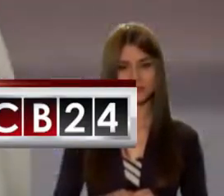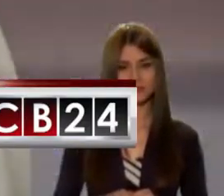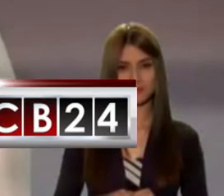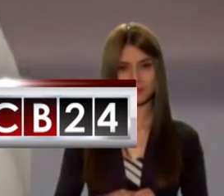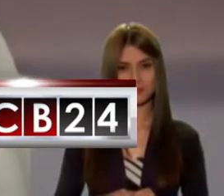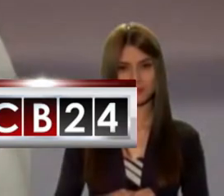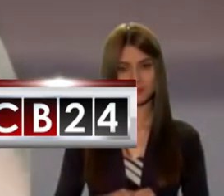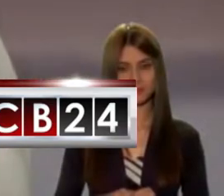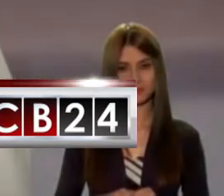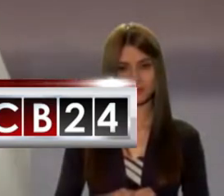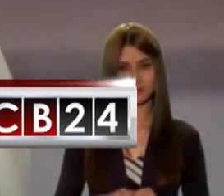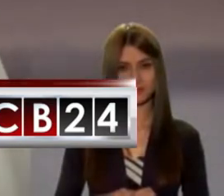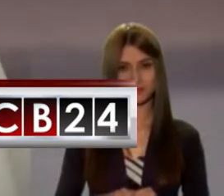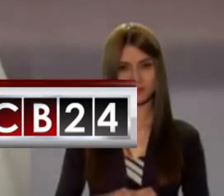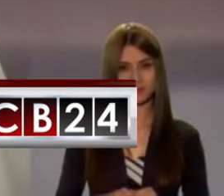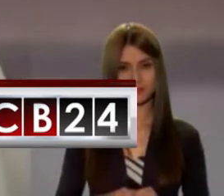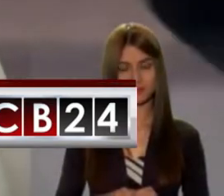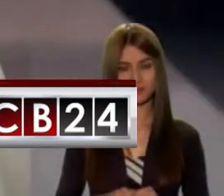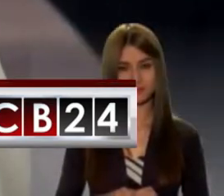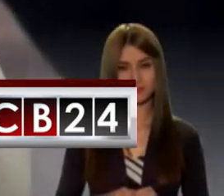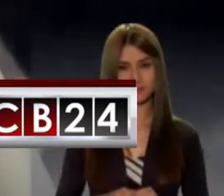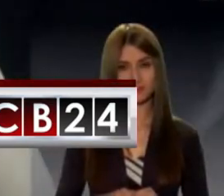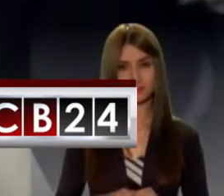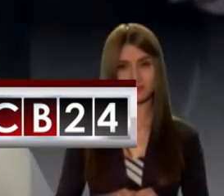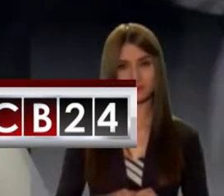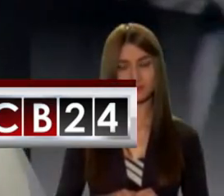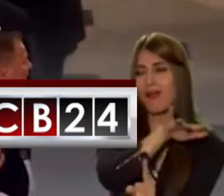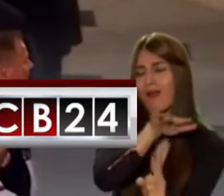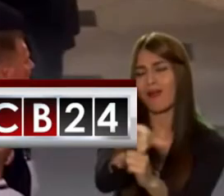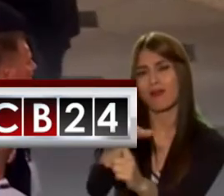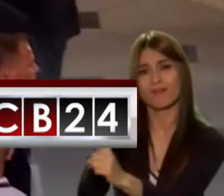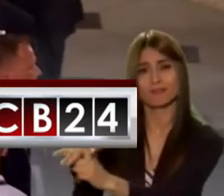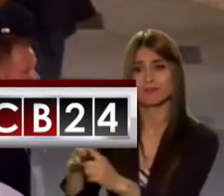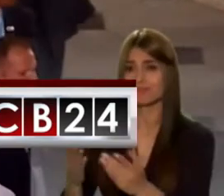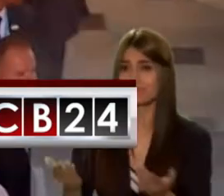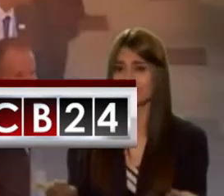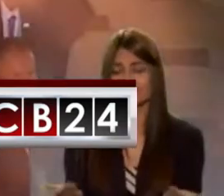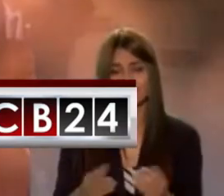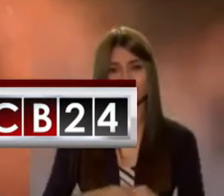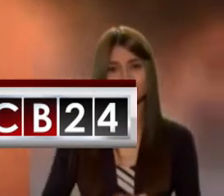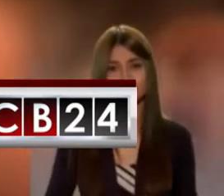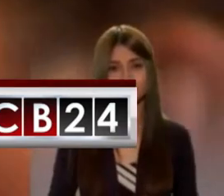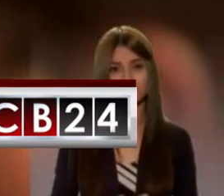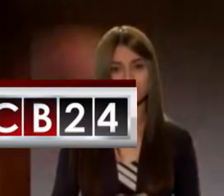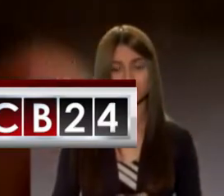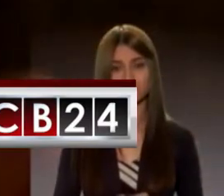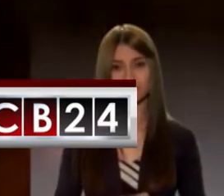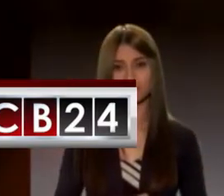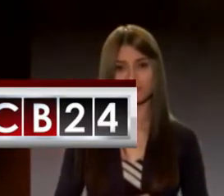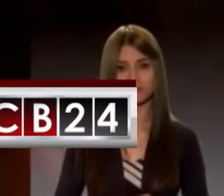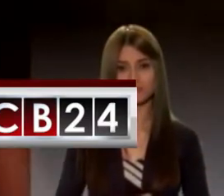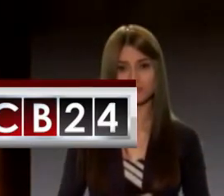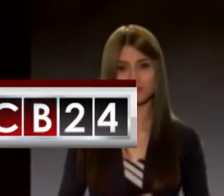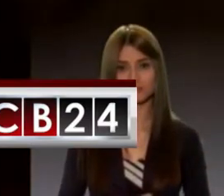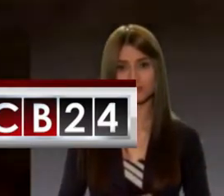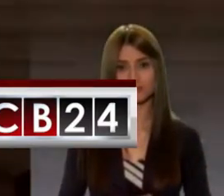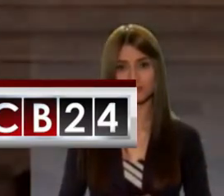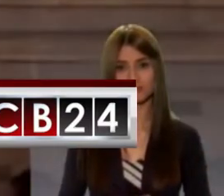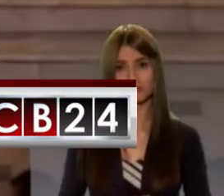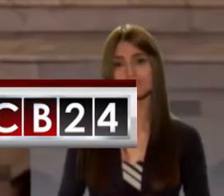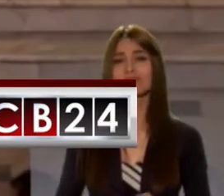donde estuvieron las reliquias de san pedro claver y santamaría buttler fundadora de las franciscanas misioneras de maría auxiliadora